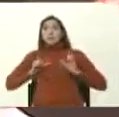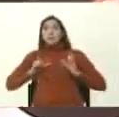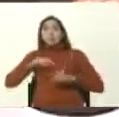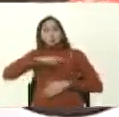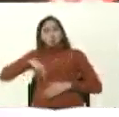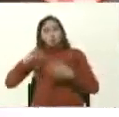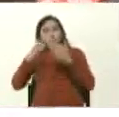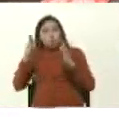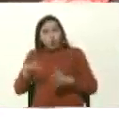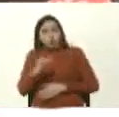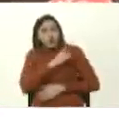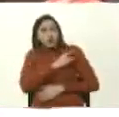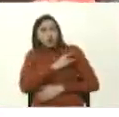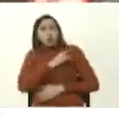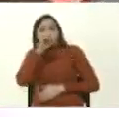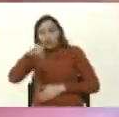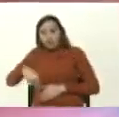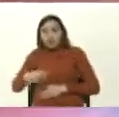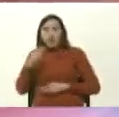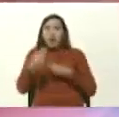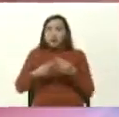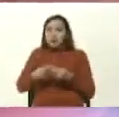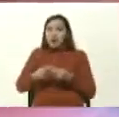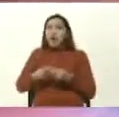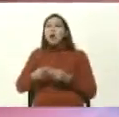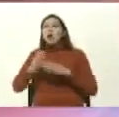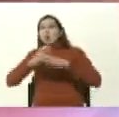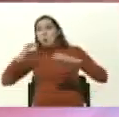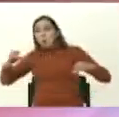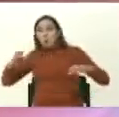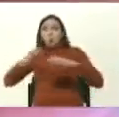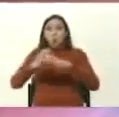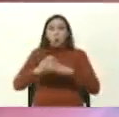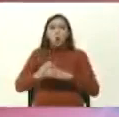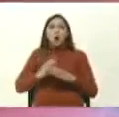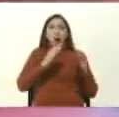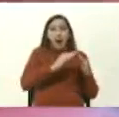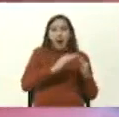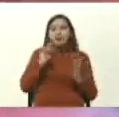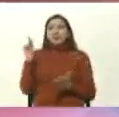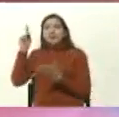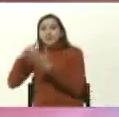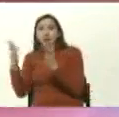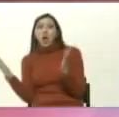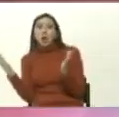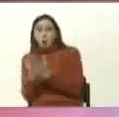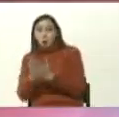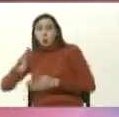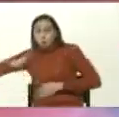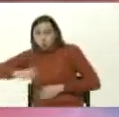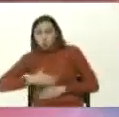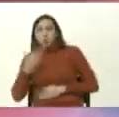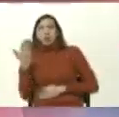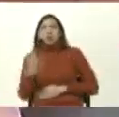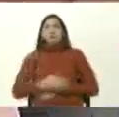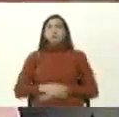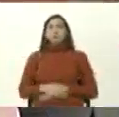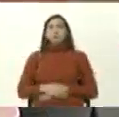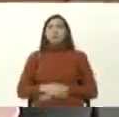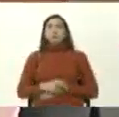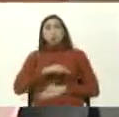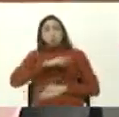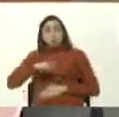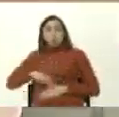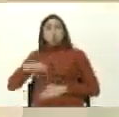estudiantes universitarios garantizar la movilidad desde nuestros hogares a nuestro espacio de educación para nosotros adquirir